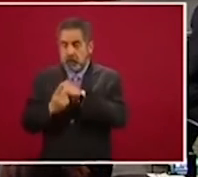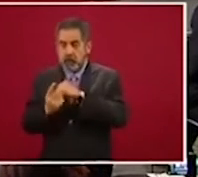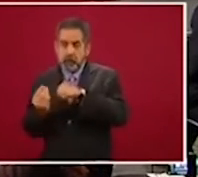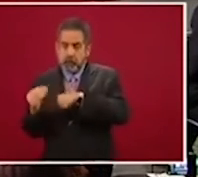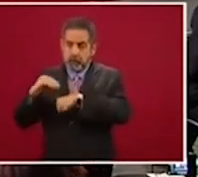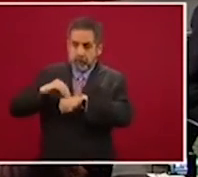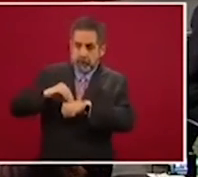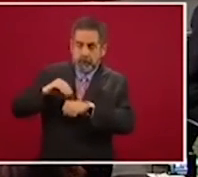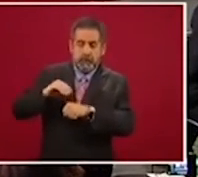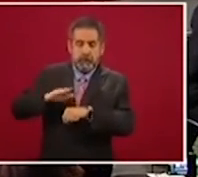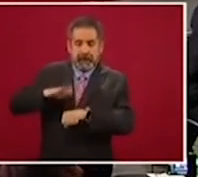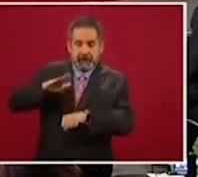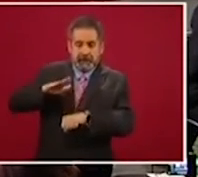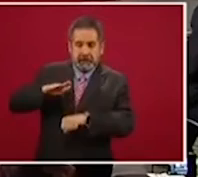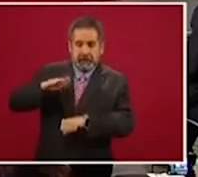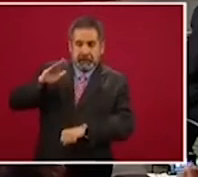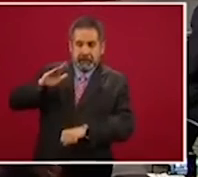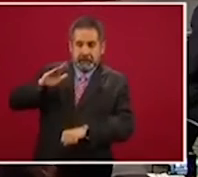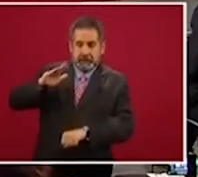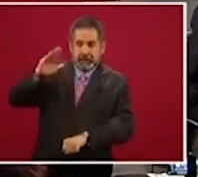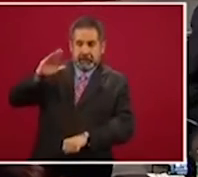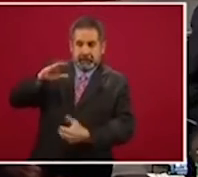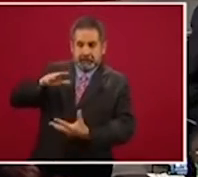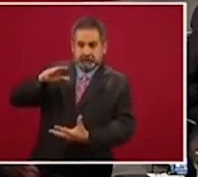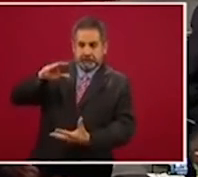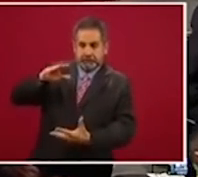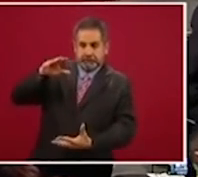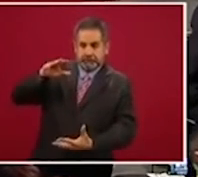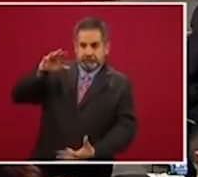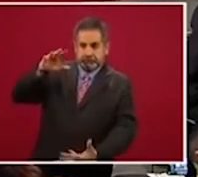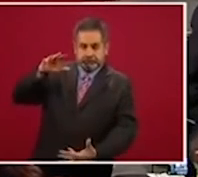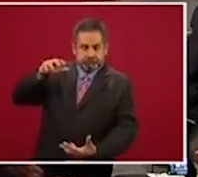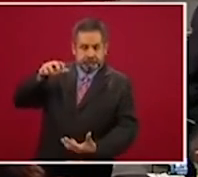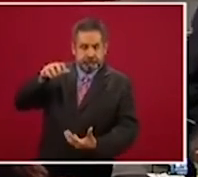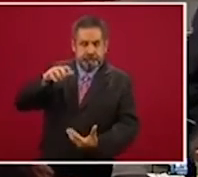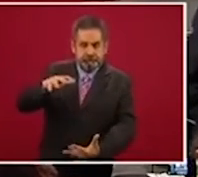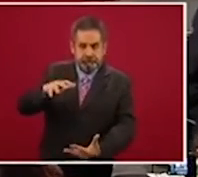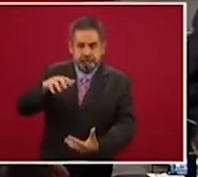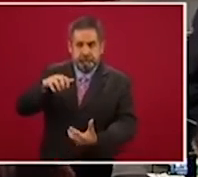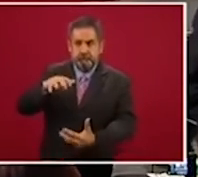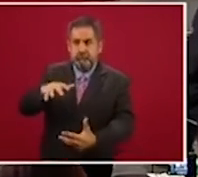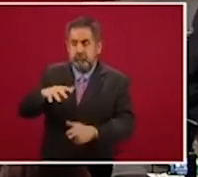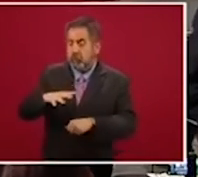ahora que ya se va a convertir en un derecho